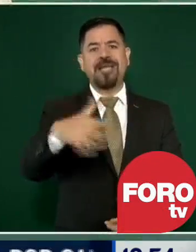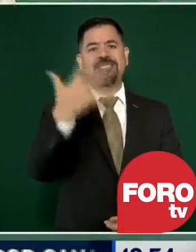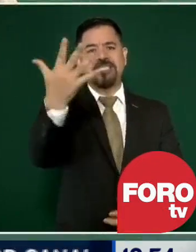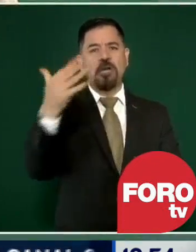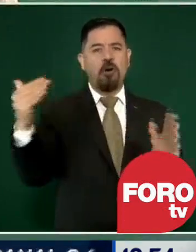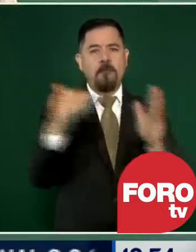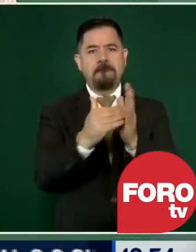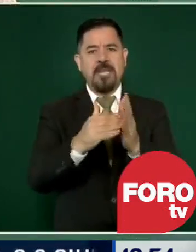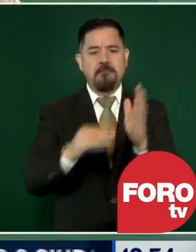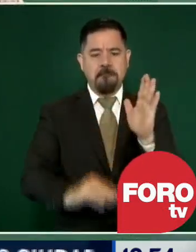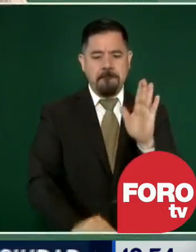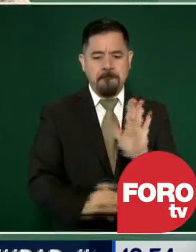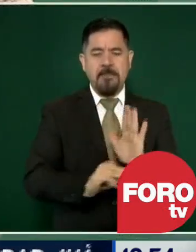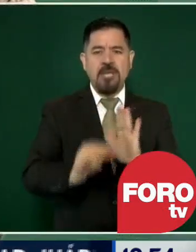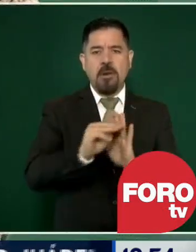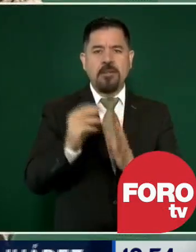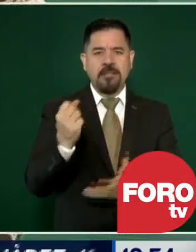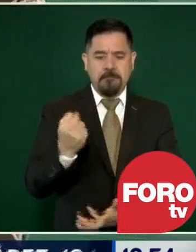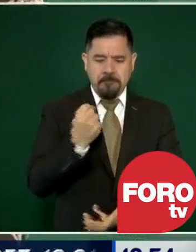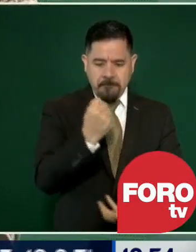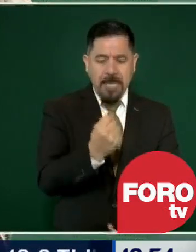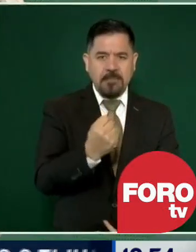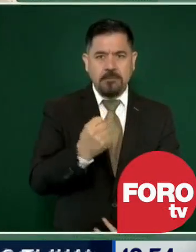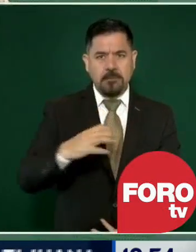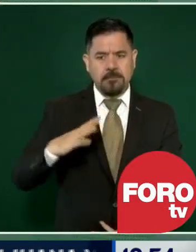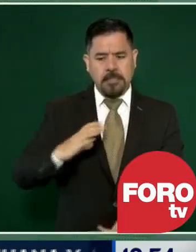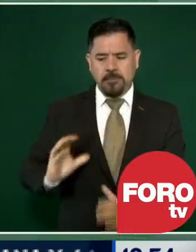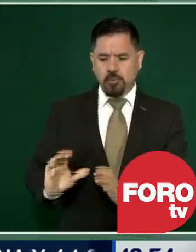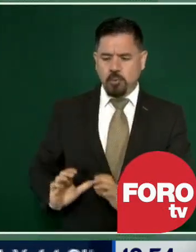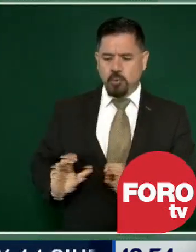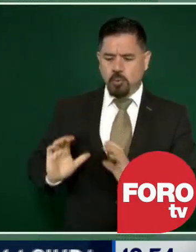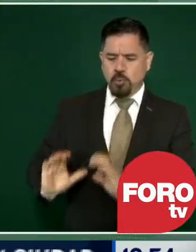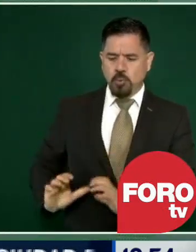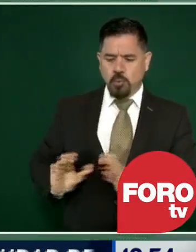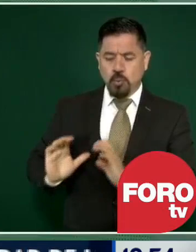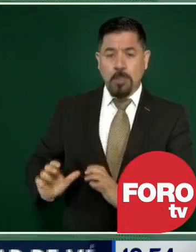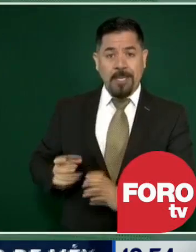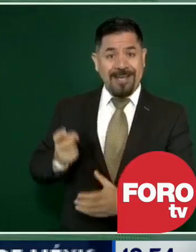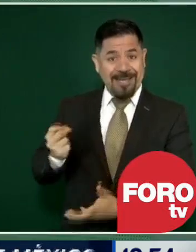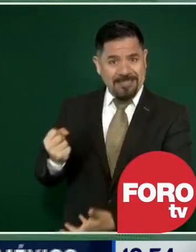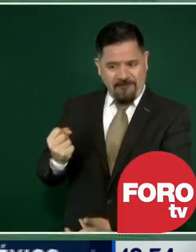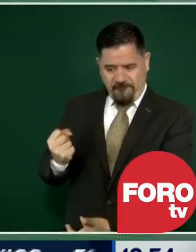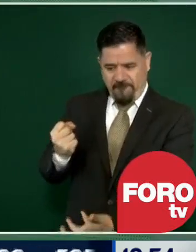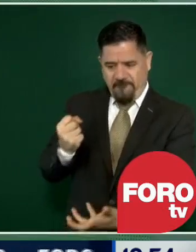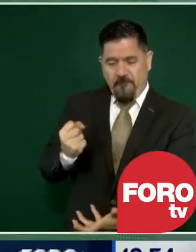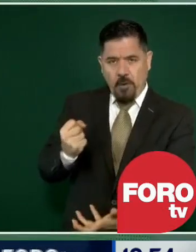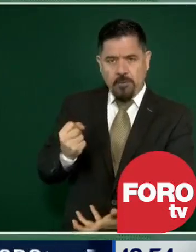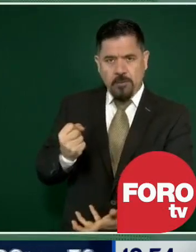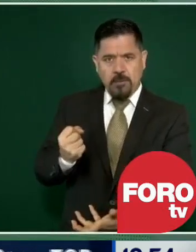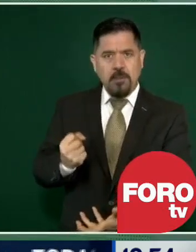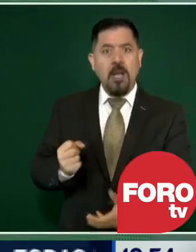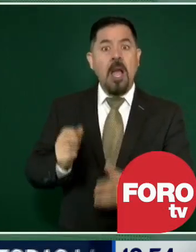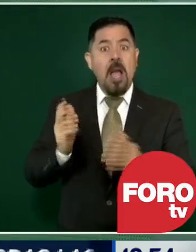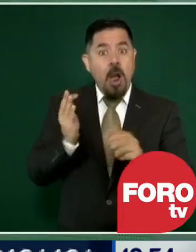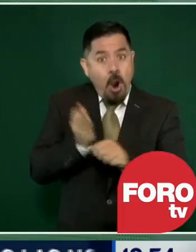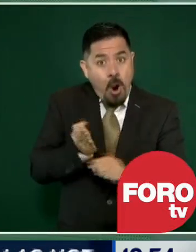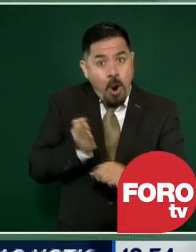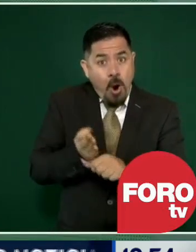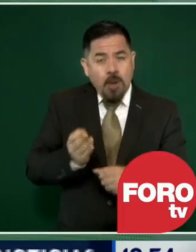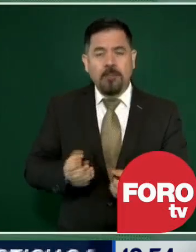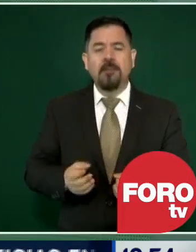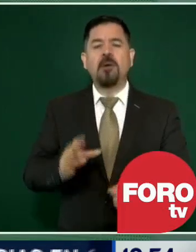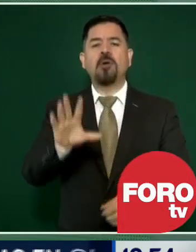hemos cuidado, y ya cuenta ese fideicomiso con 90 mil millones.